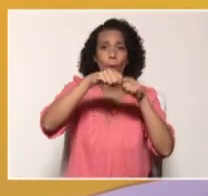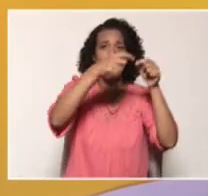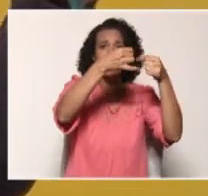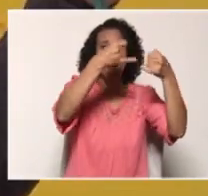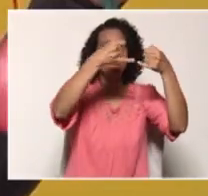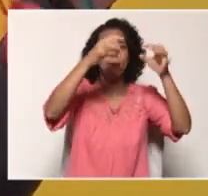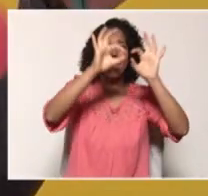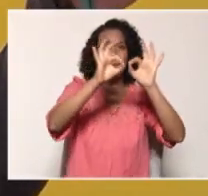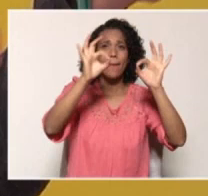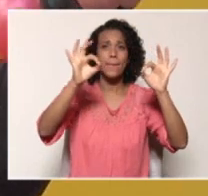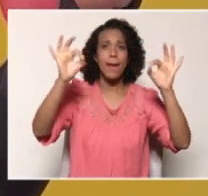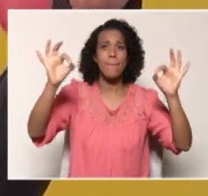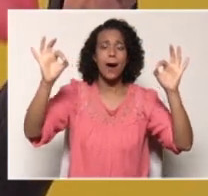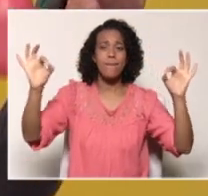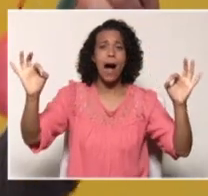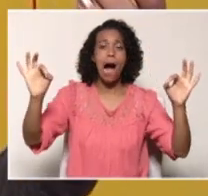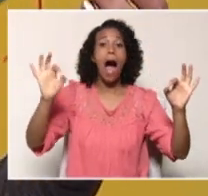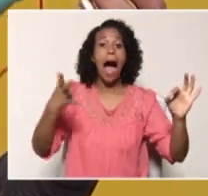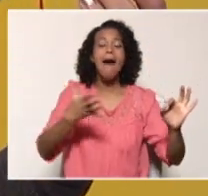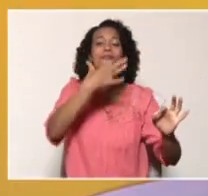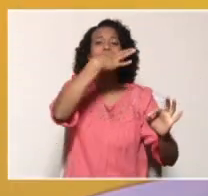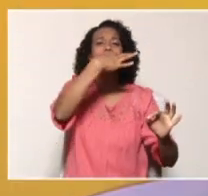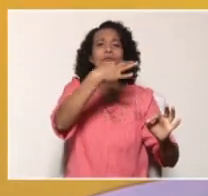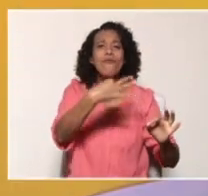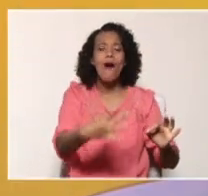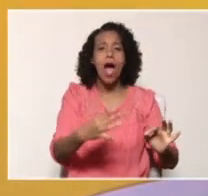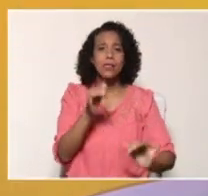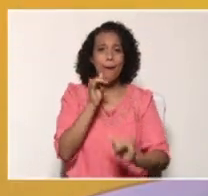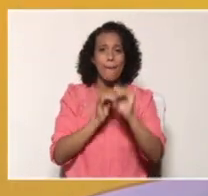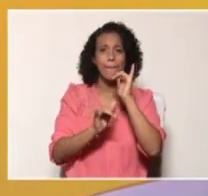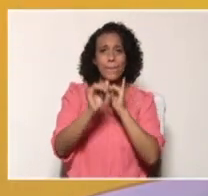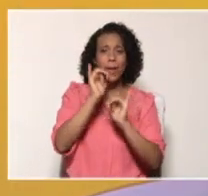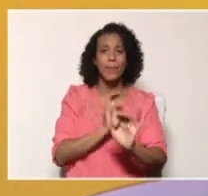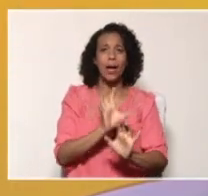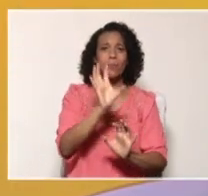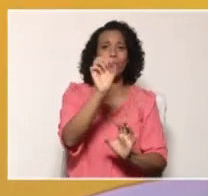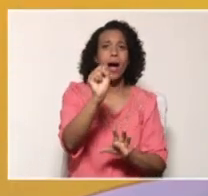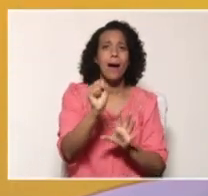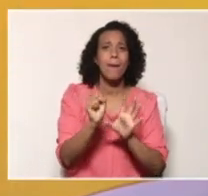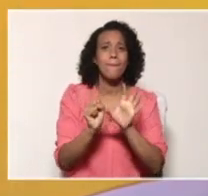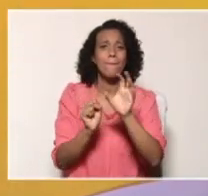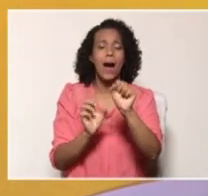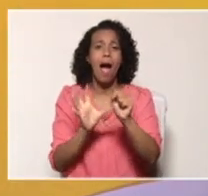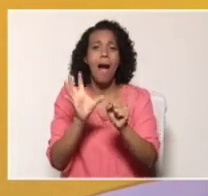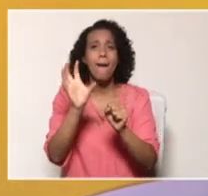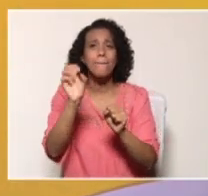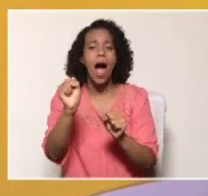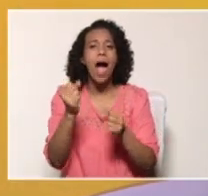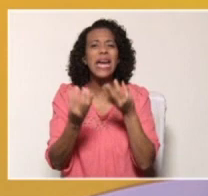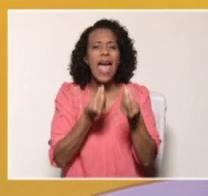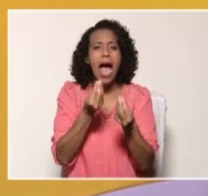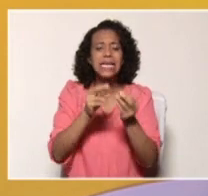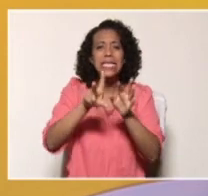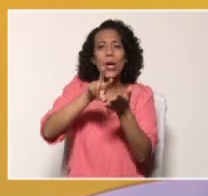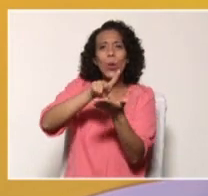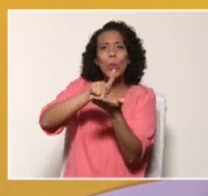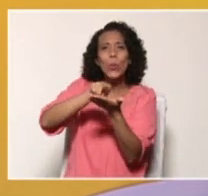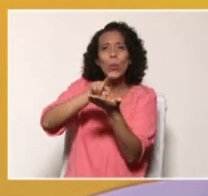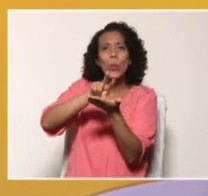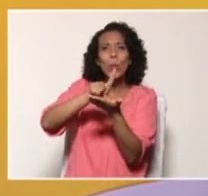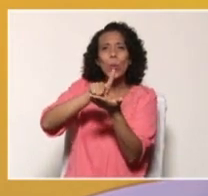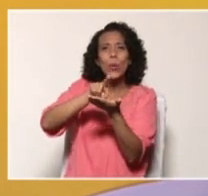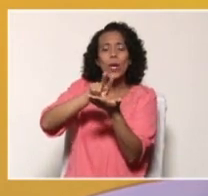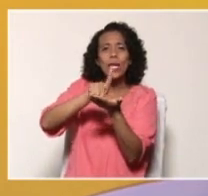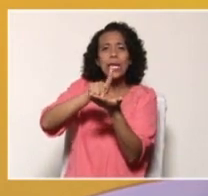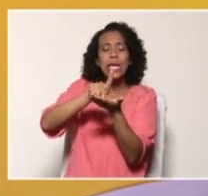son totalmente ligeros. ¿Para qué? Para que nuestros niños y niñas vayan descubriendo qué hace con sus piernas, qué hace con sus